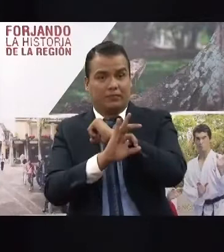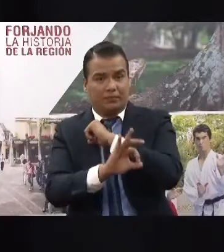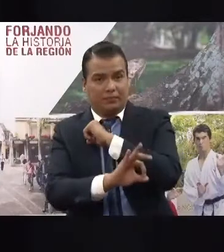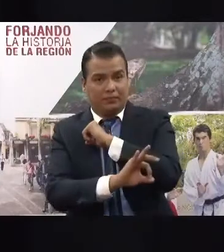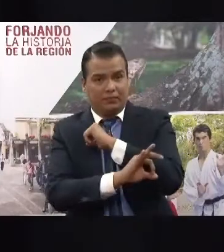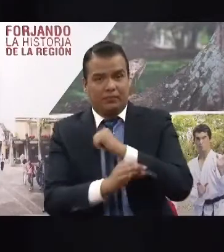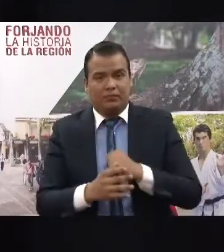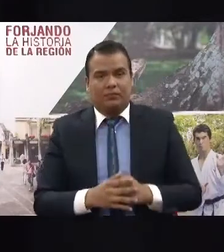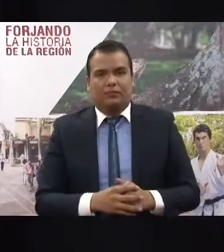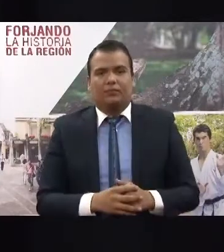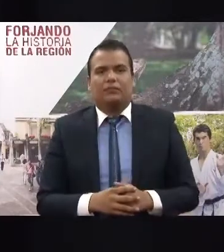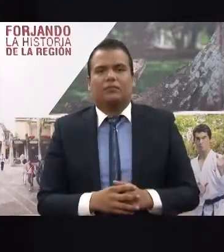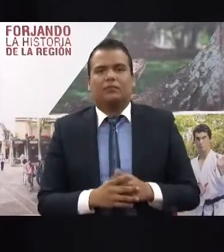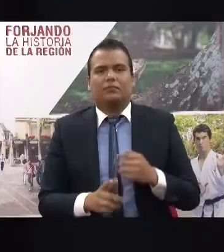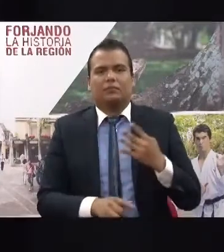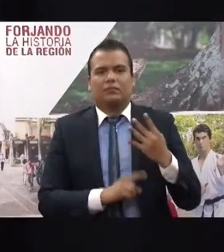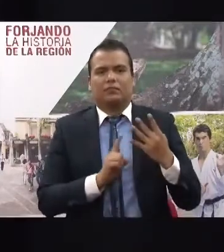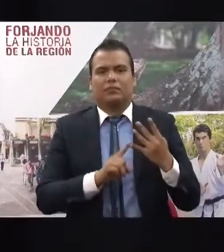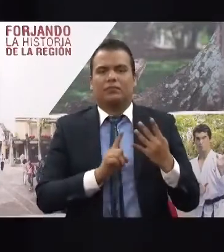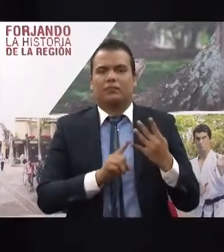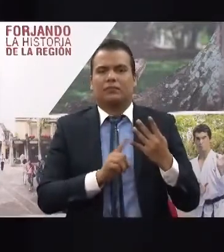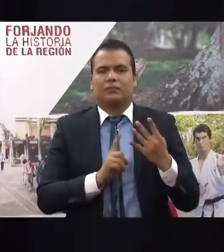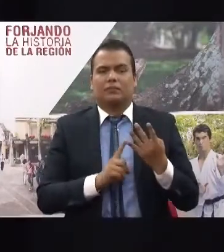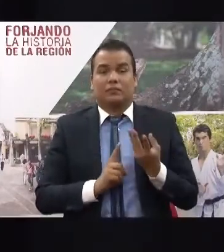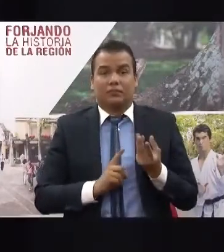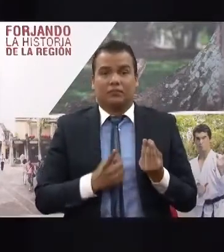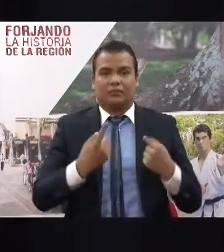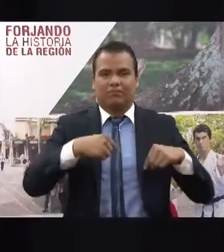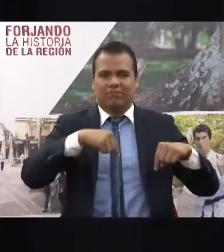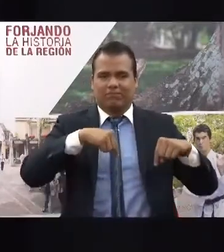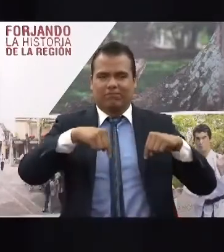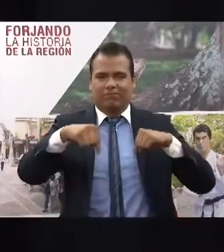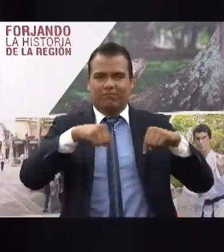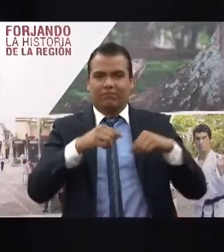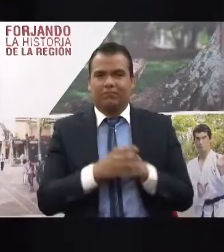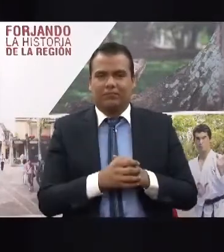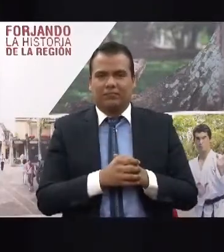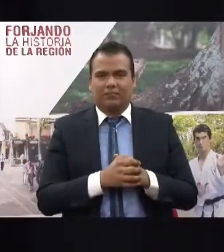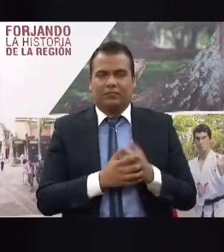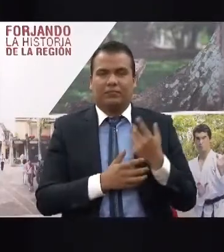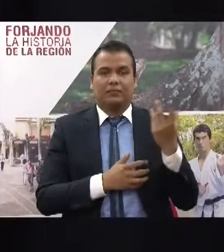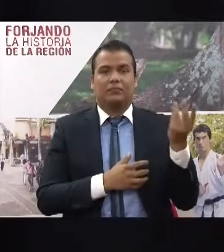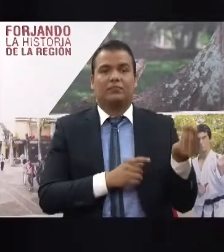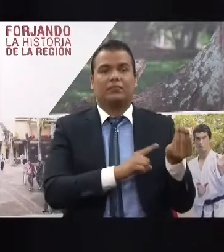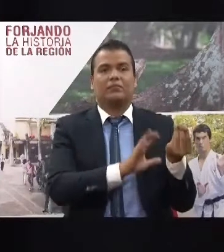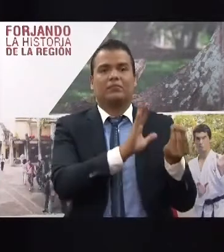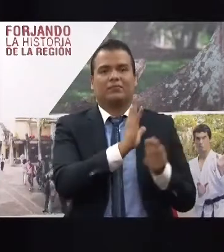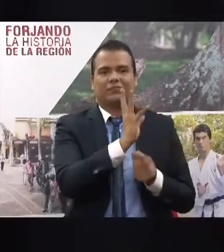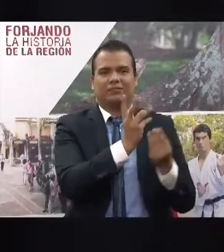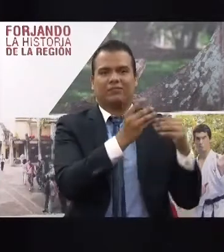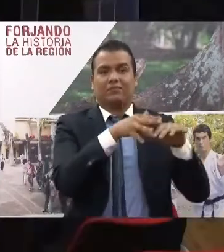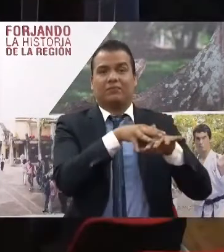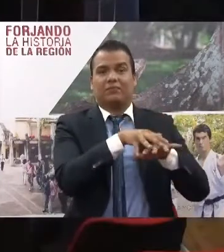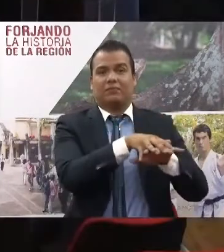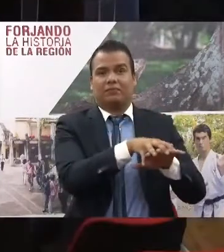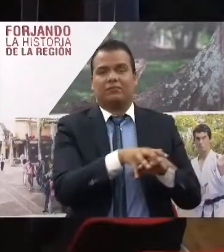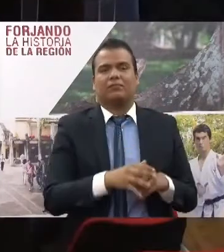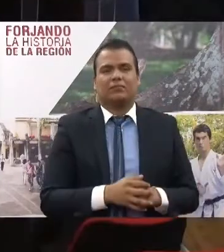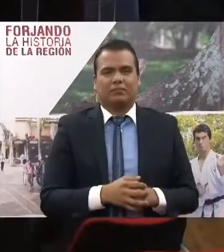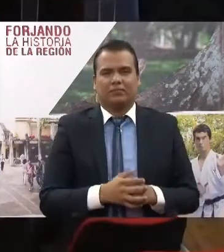Psicología, Facultad de Ciencias de la Administración, Facultad de Artes